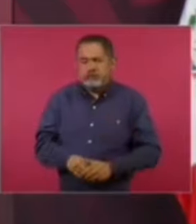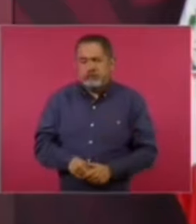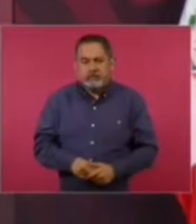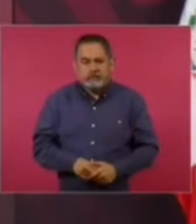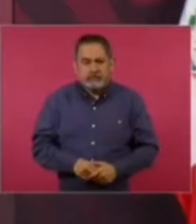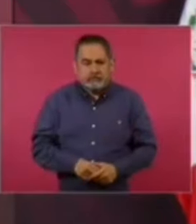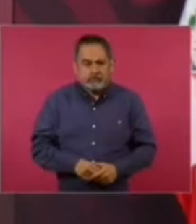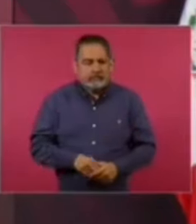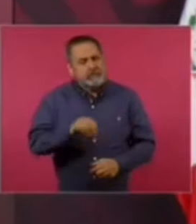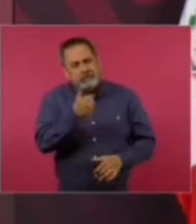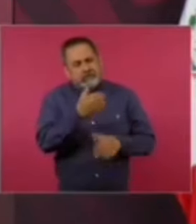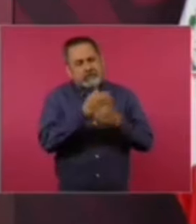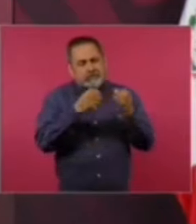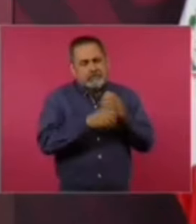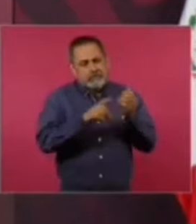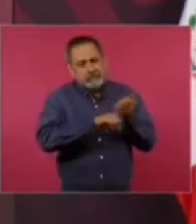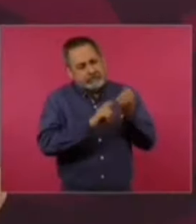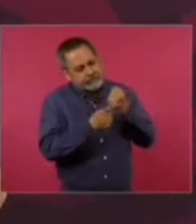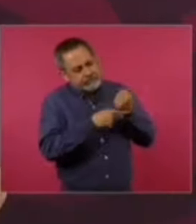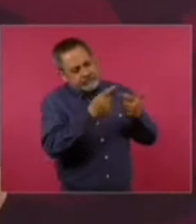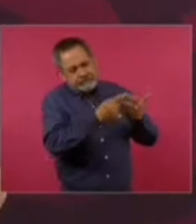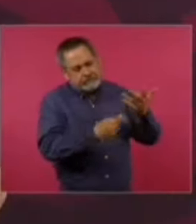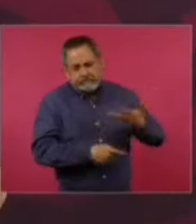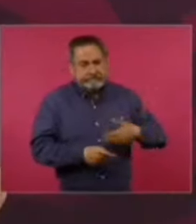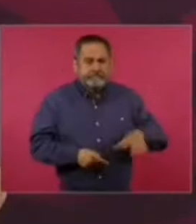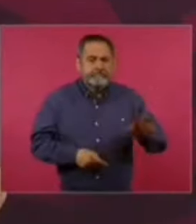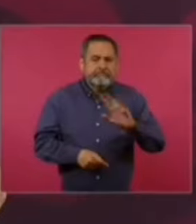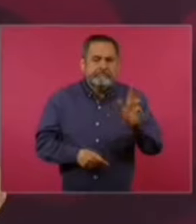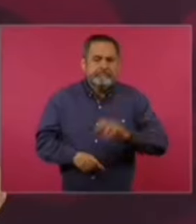O otro tipo de cosas.